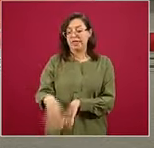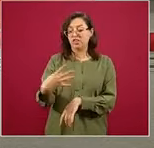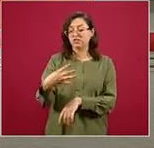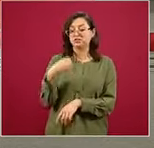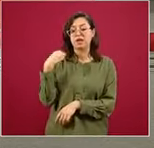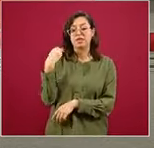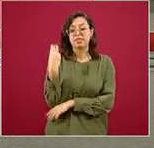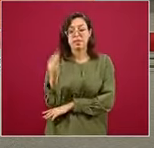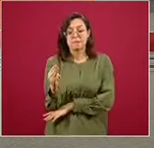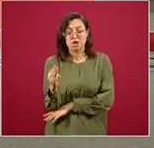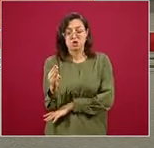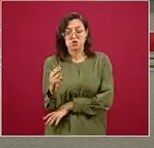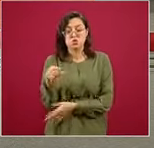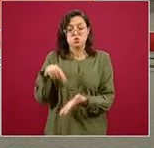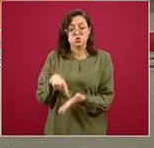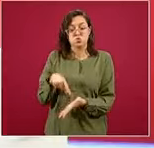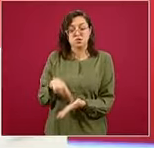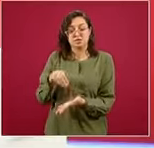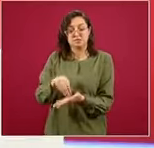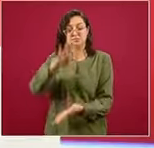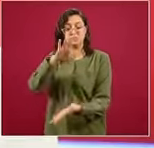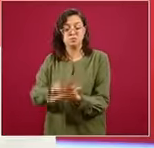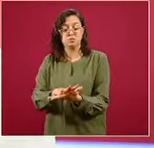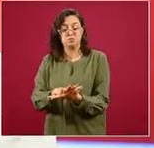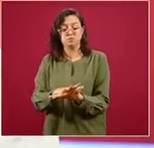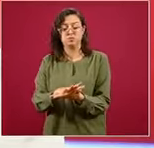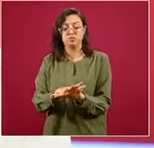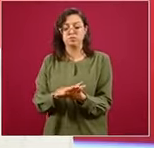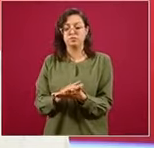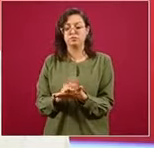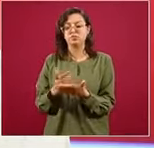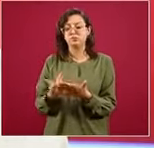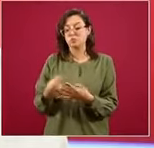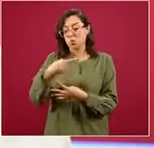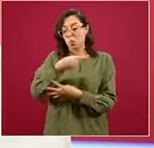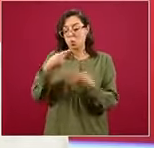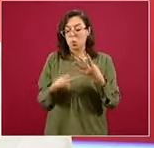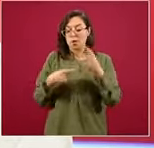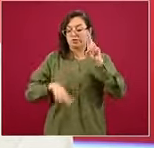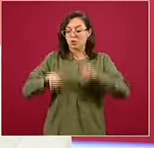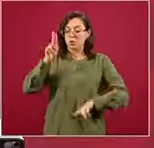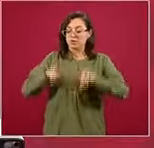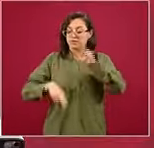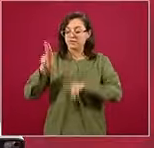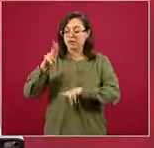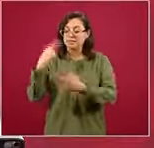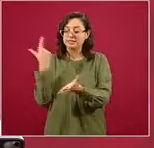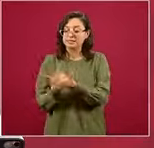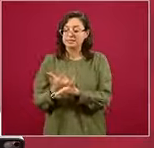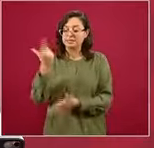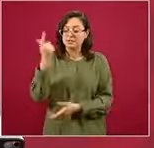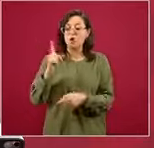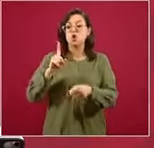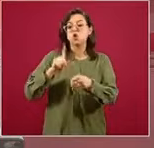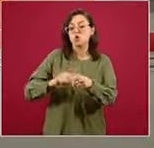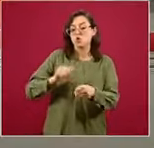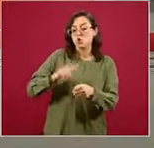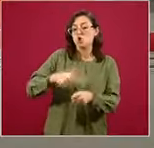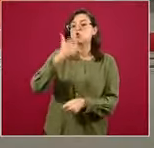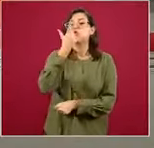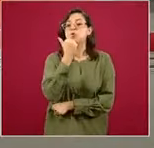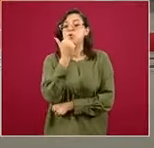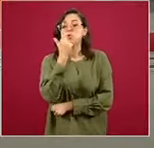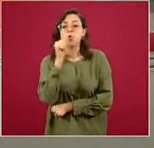mayo, en el que se identifica 4 niveles de riesgo con los mismos 4 colores: rojo,